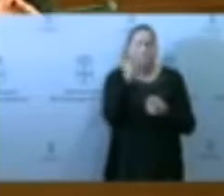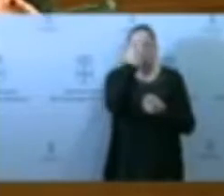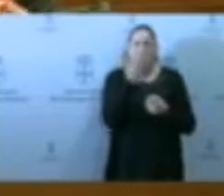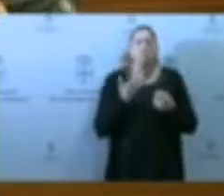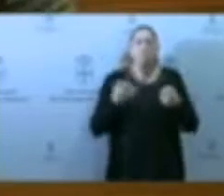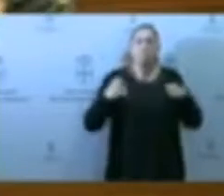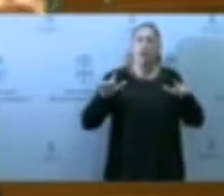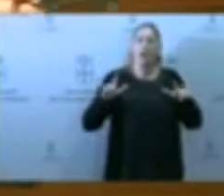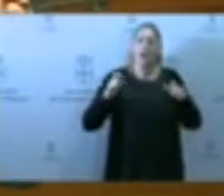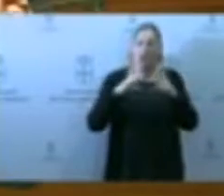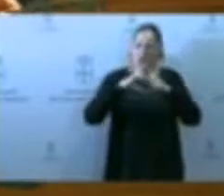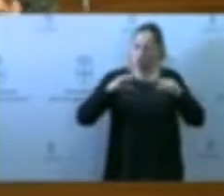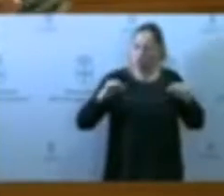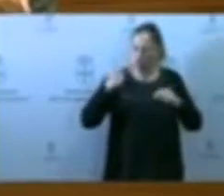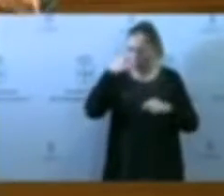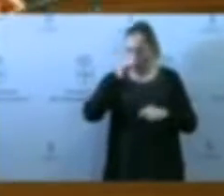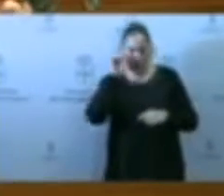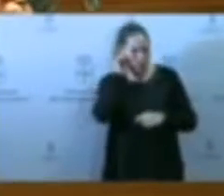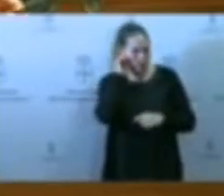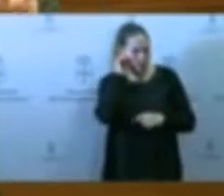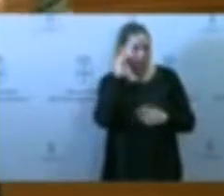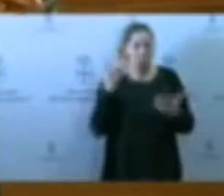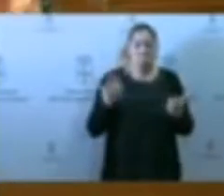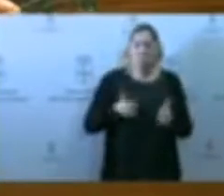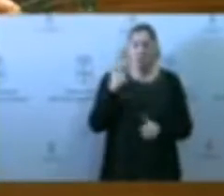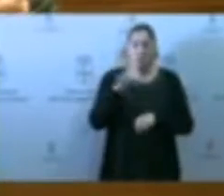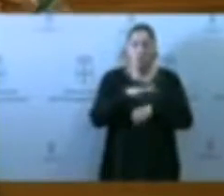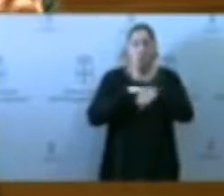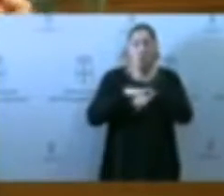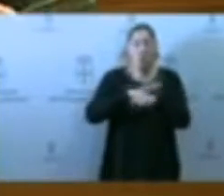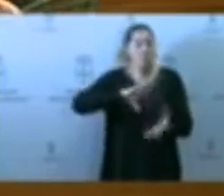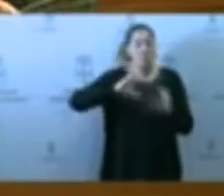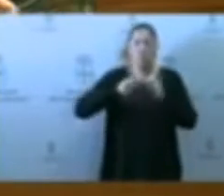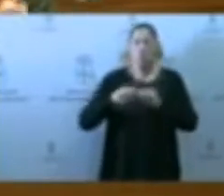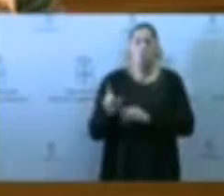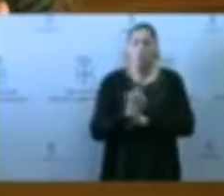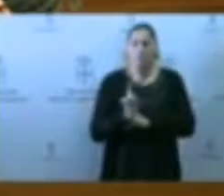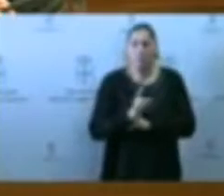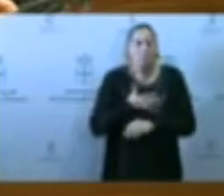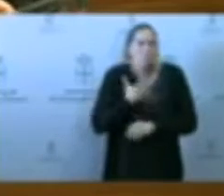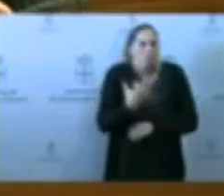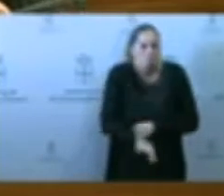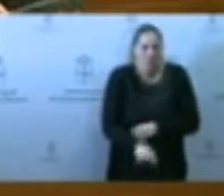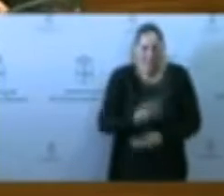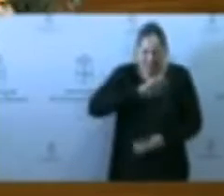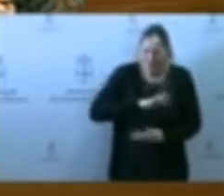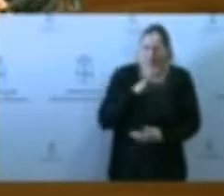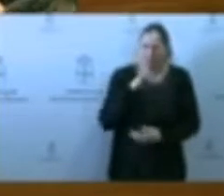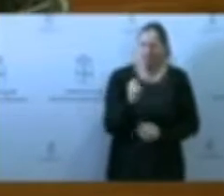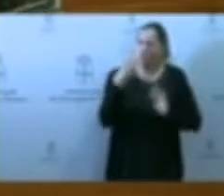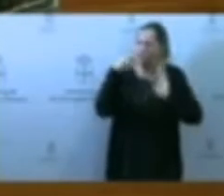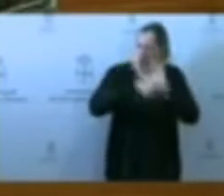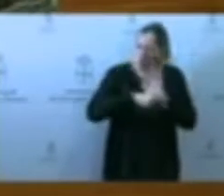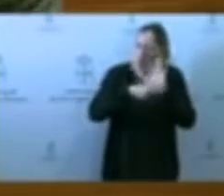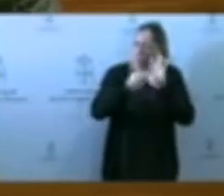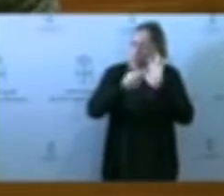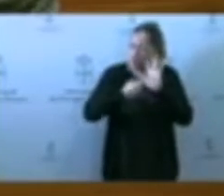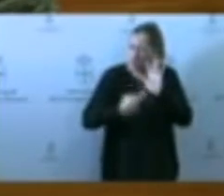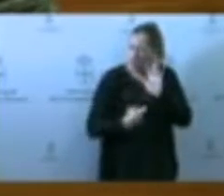y de los asturianos. Y yo no concibo un gobierno que no aplique, pudiendo hacerlo, las correcciones normativas que nos